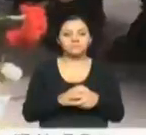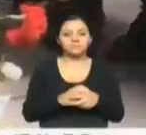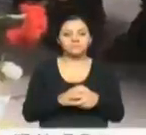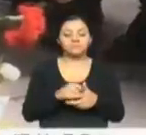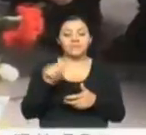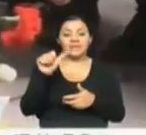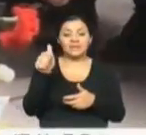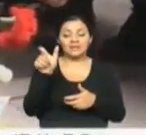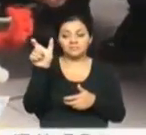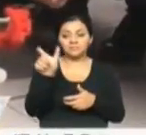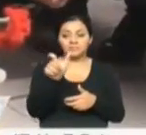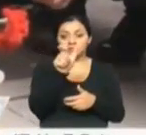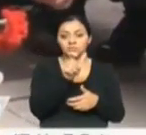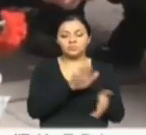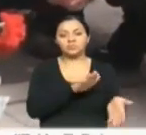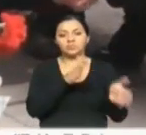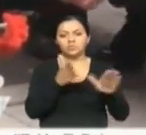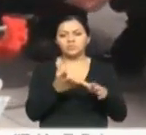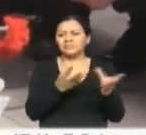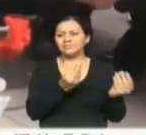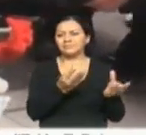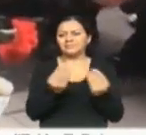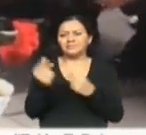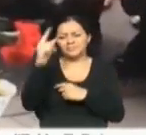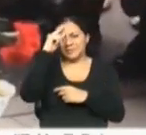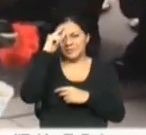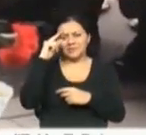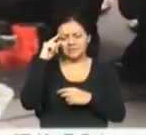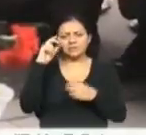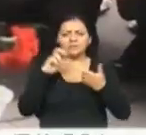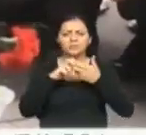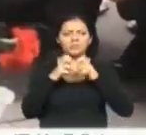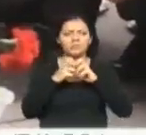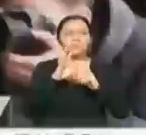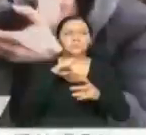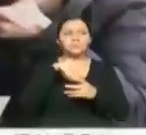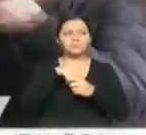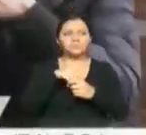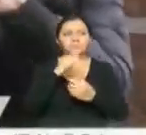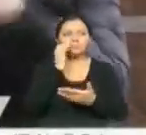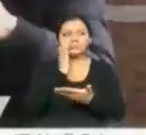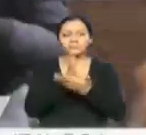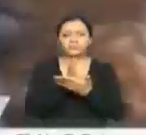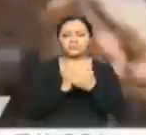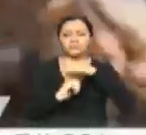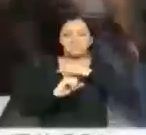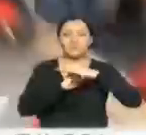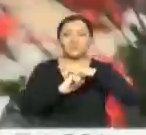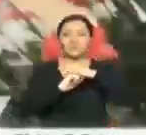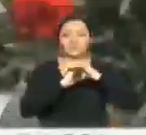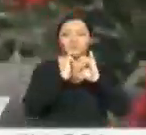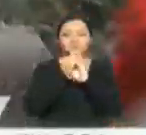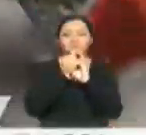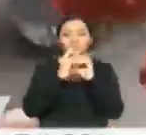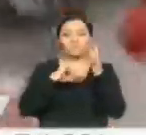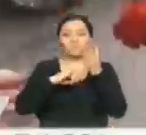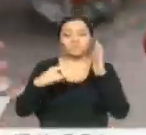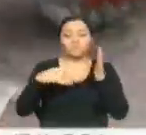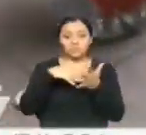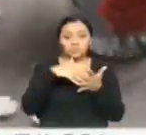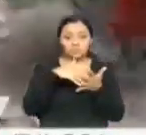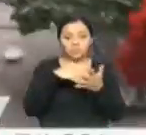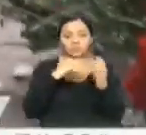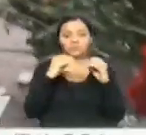Diez personas murieron y decenas resultaron heridas por el siniestro, ocurrido entre las paradas del Instituto Tecnológico y de Senaya.